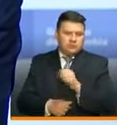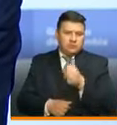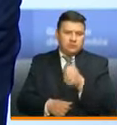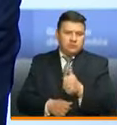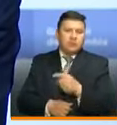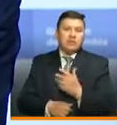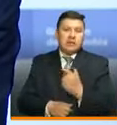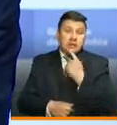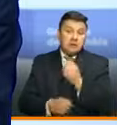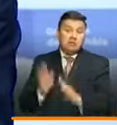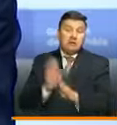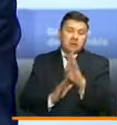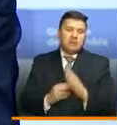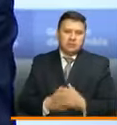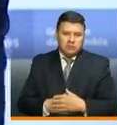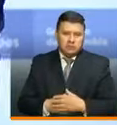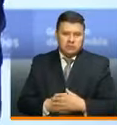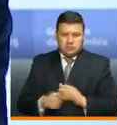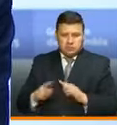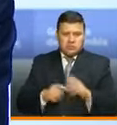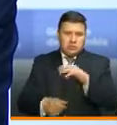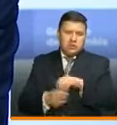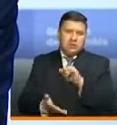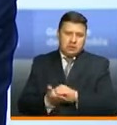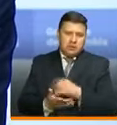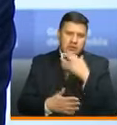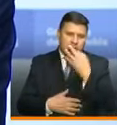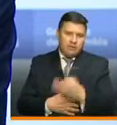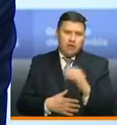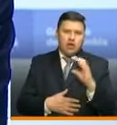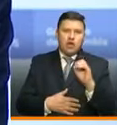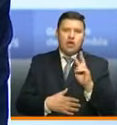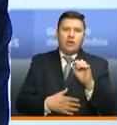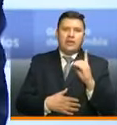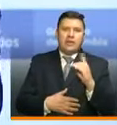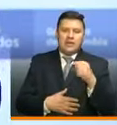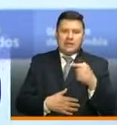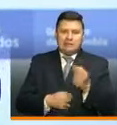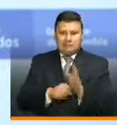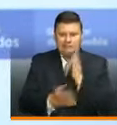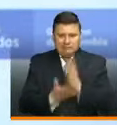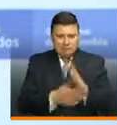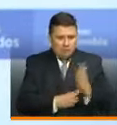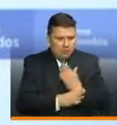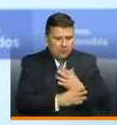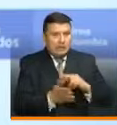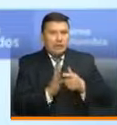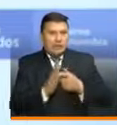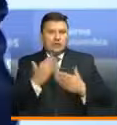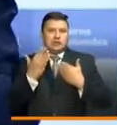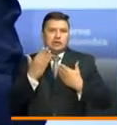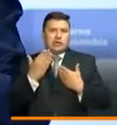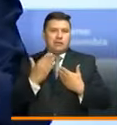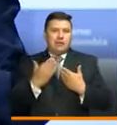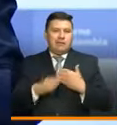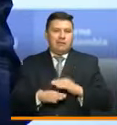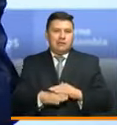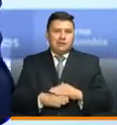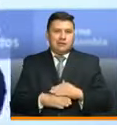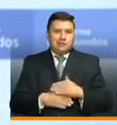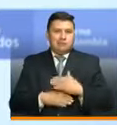además, debo decirlo, en la administración de esta realidad del COVID. Y eso también significa una ventaja, porque toda